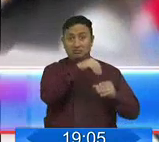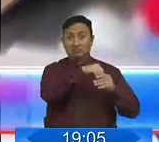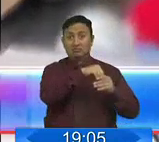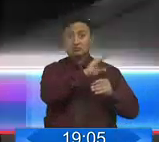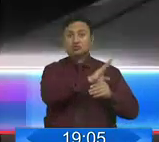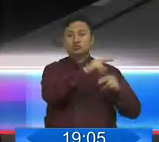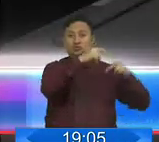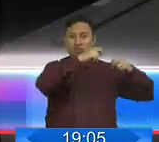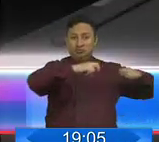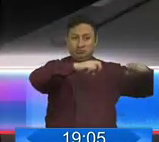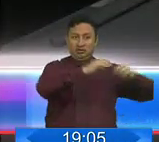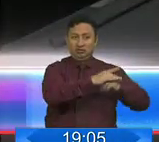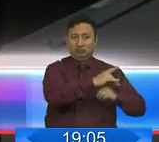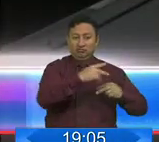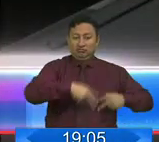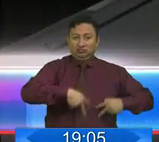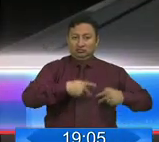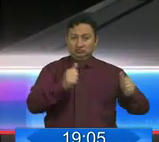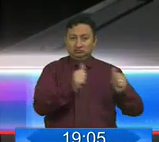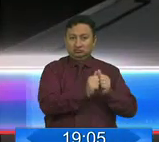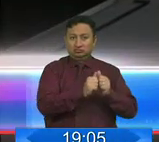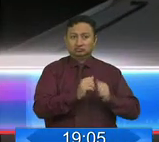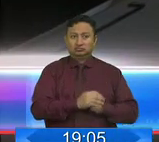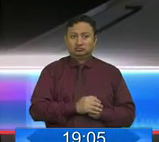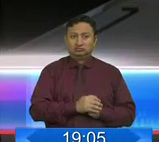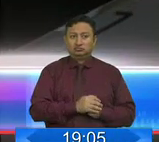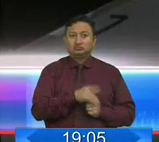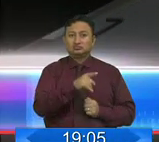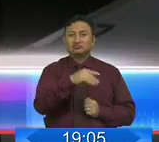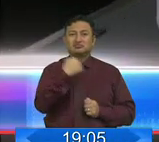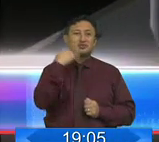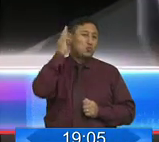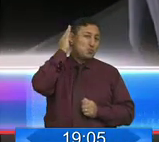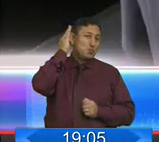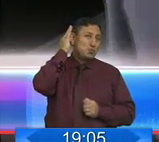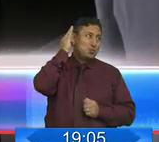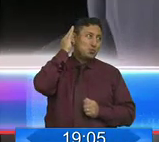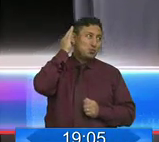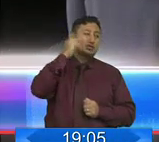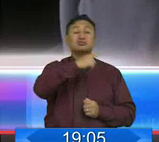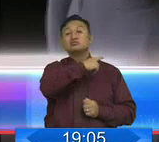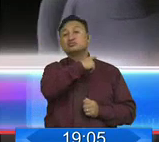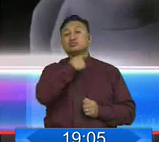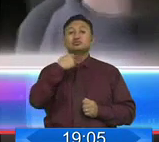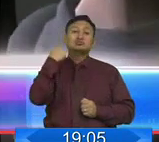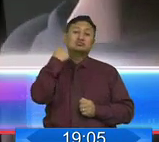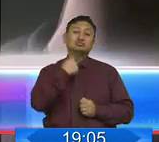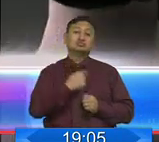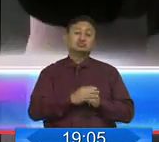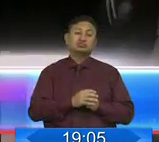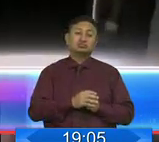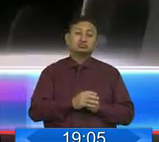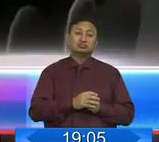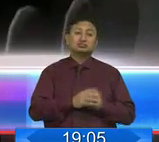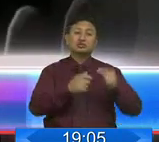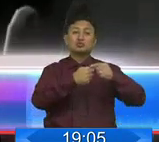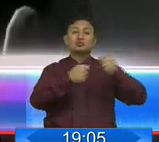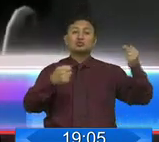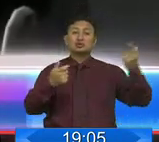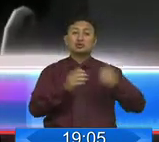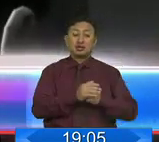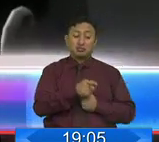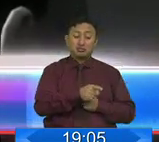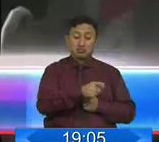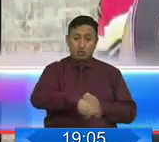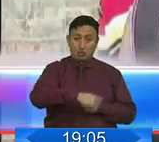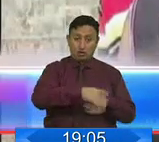donde vivía el sujeto. Tiene cortes a la altura del cuello. El arma se encontraba en el lugar también de